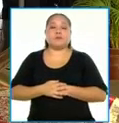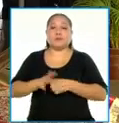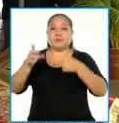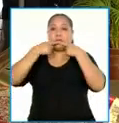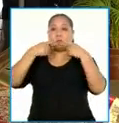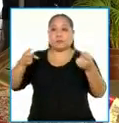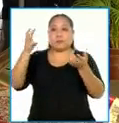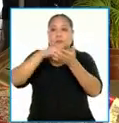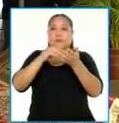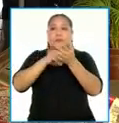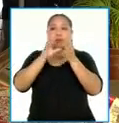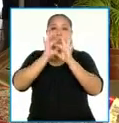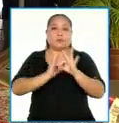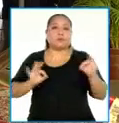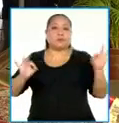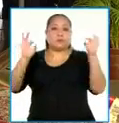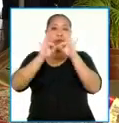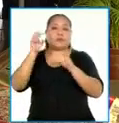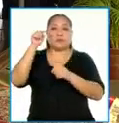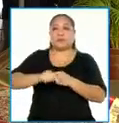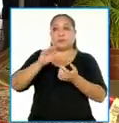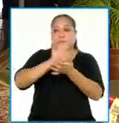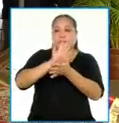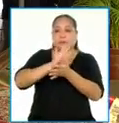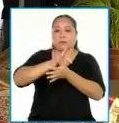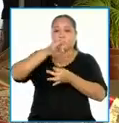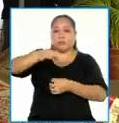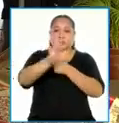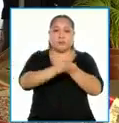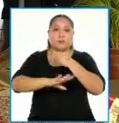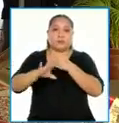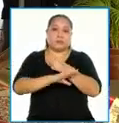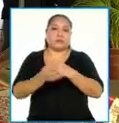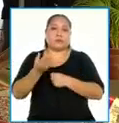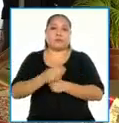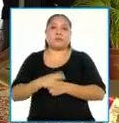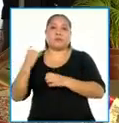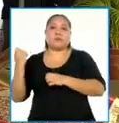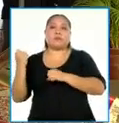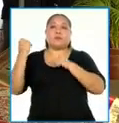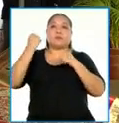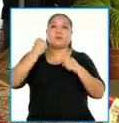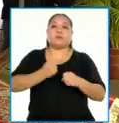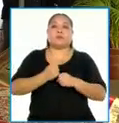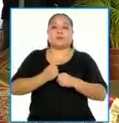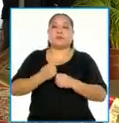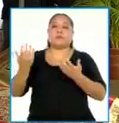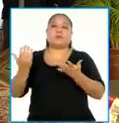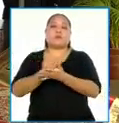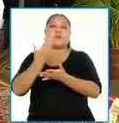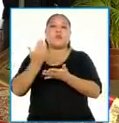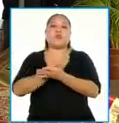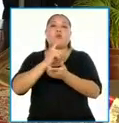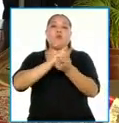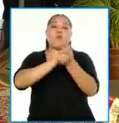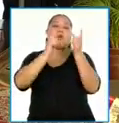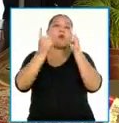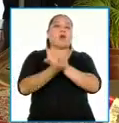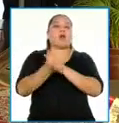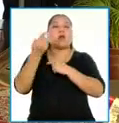mensajes principales de este documento de bases para el fortalecimiento y la modernización de la Policía